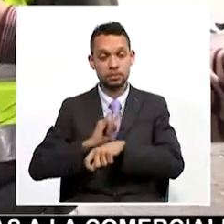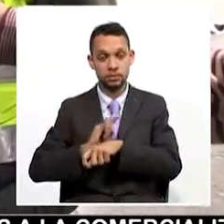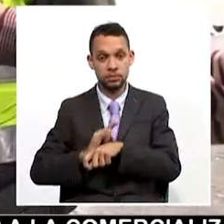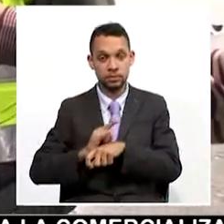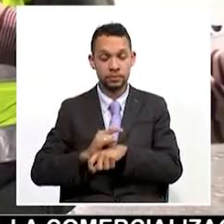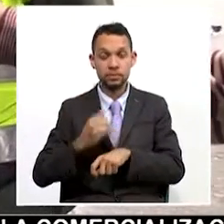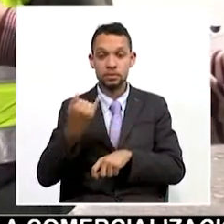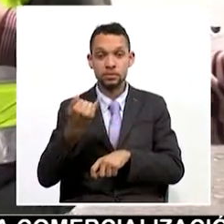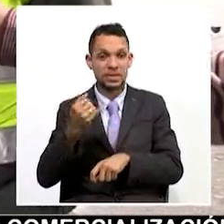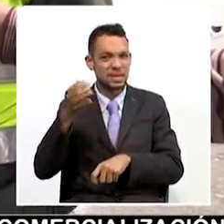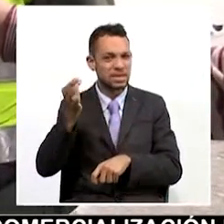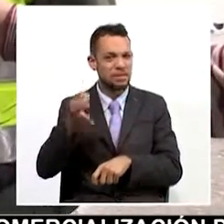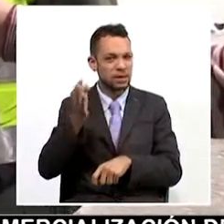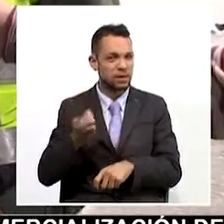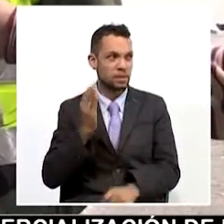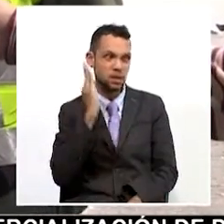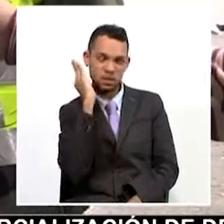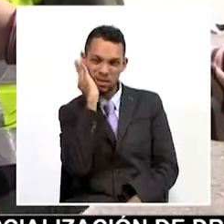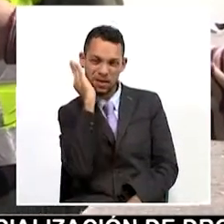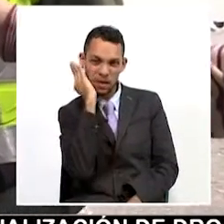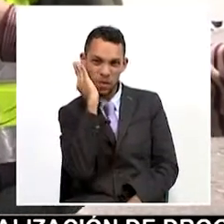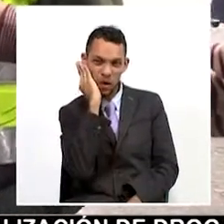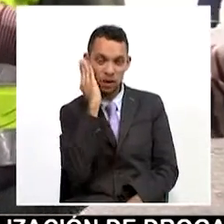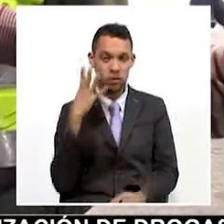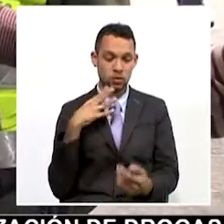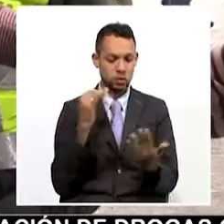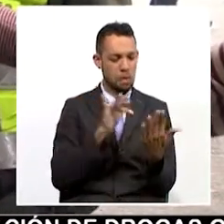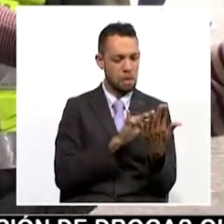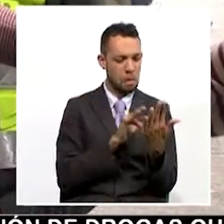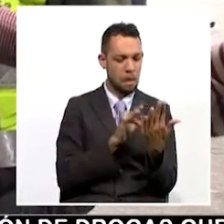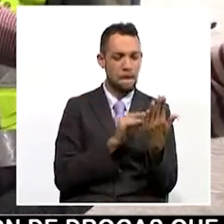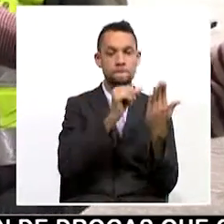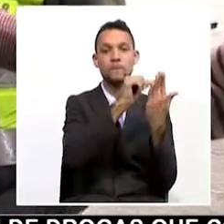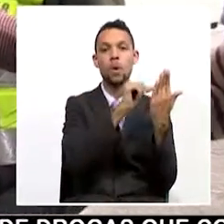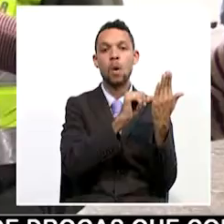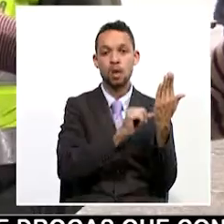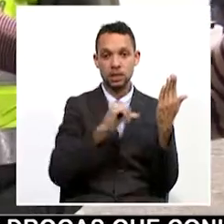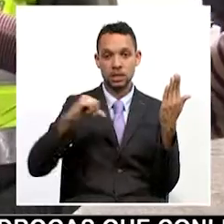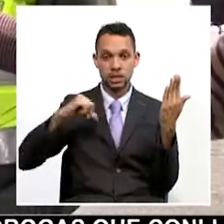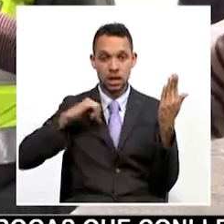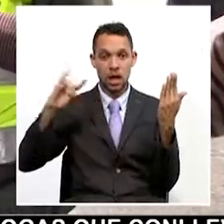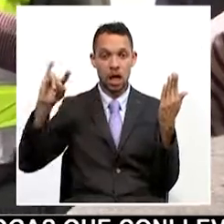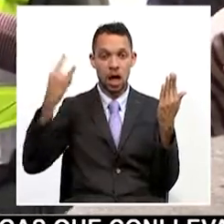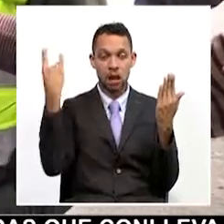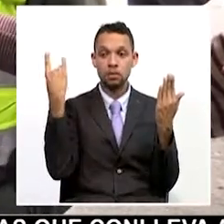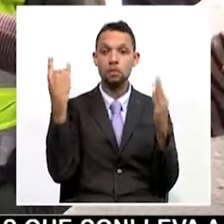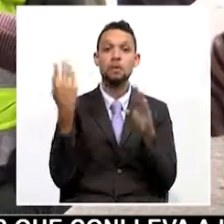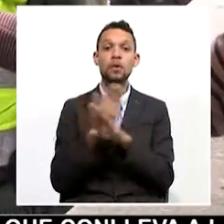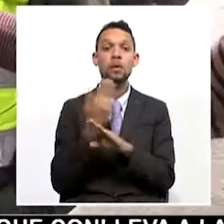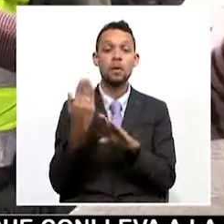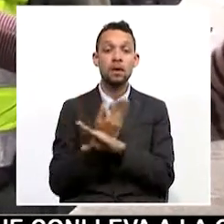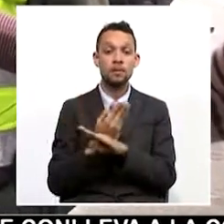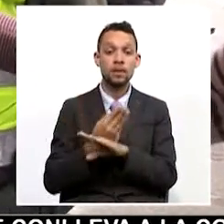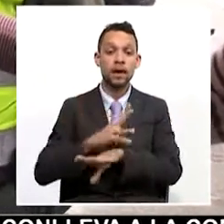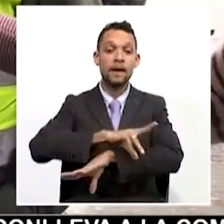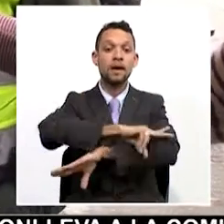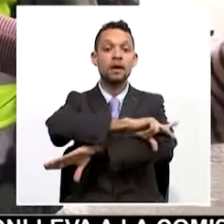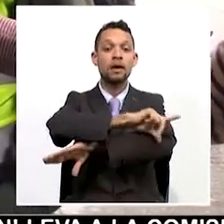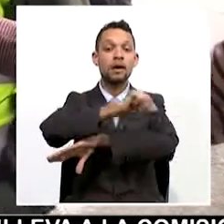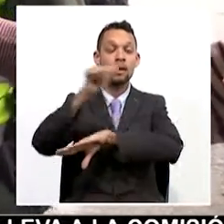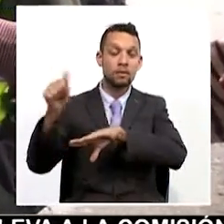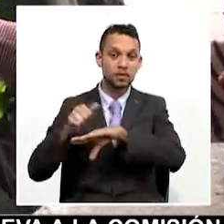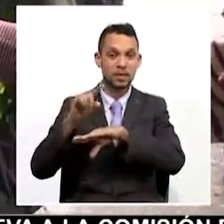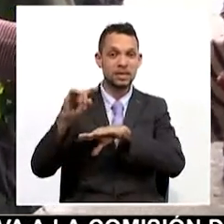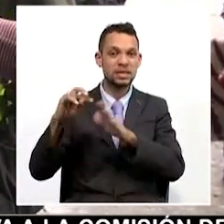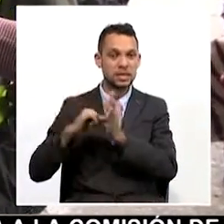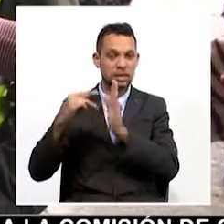teléfonos estamos revisando en una base de datos que posee la Policía Nacional. Ya encontramos un sinnúmero de teléfonos en la base de datos negativa, o